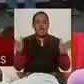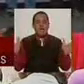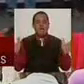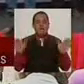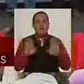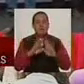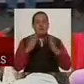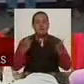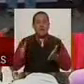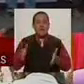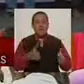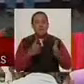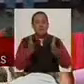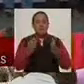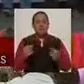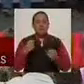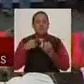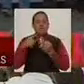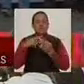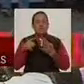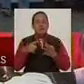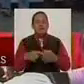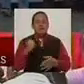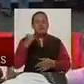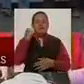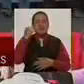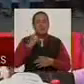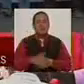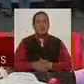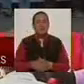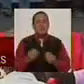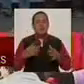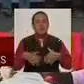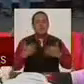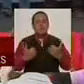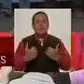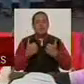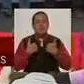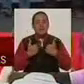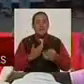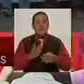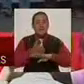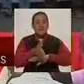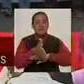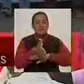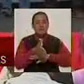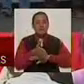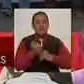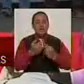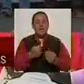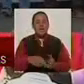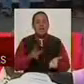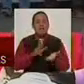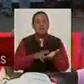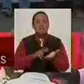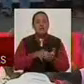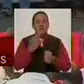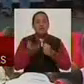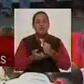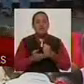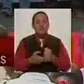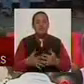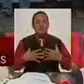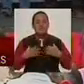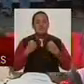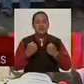puertas para los demás derechos, para poder tener acceso al seguro integral de salud,